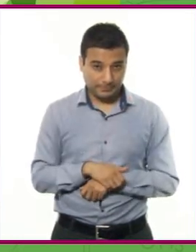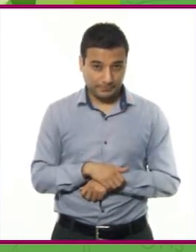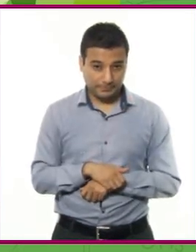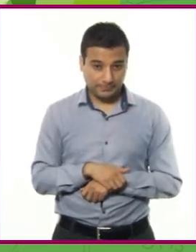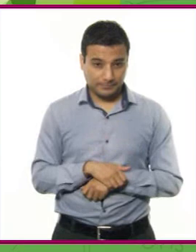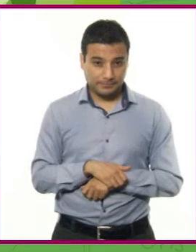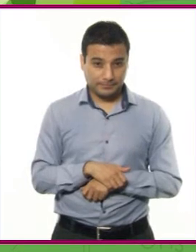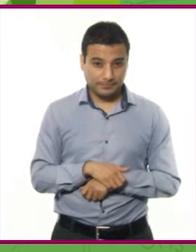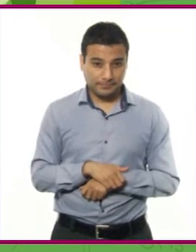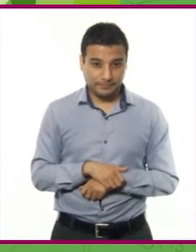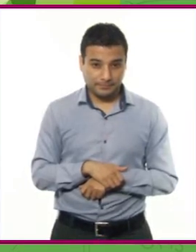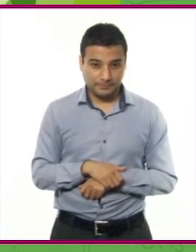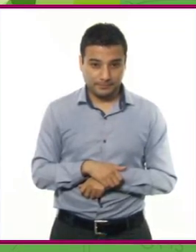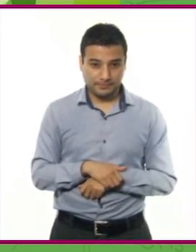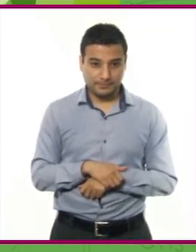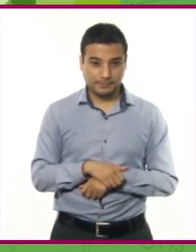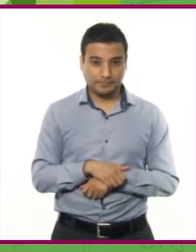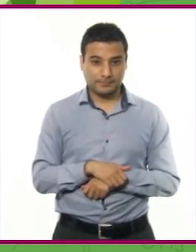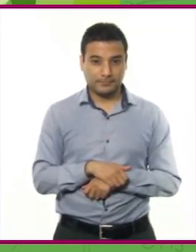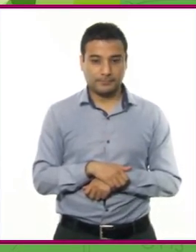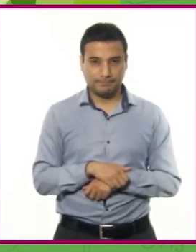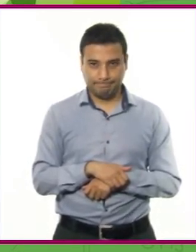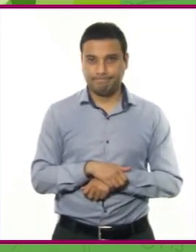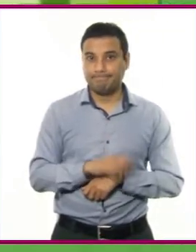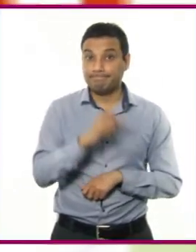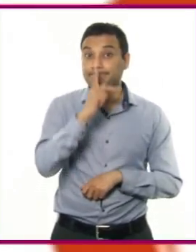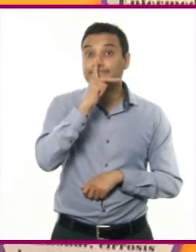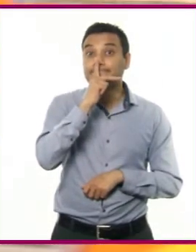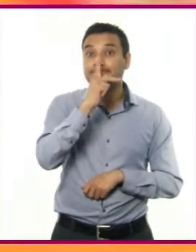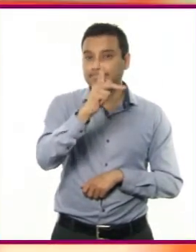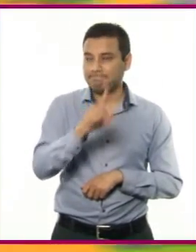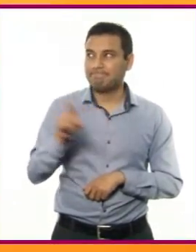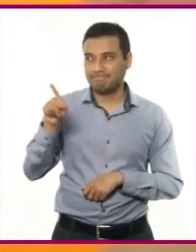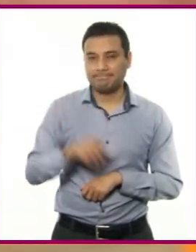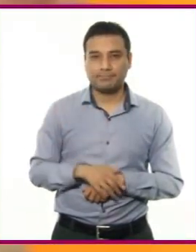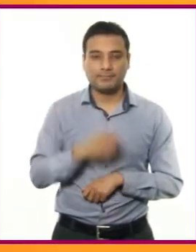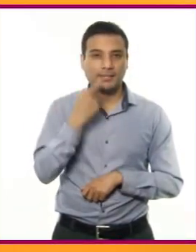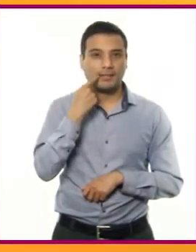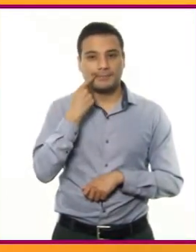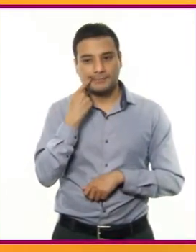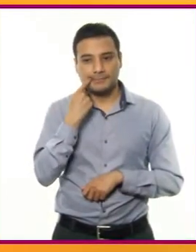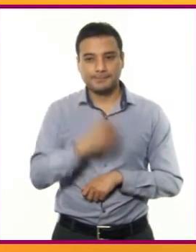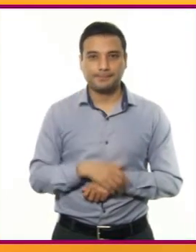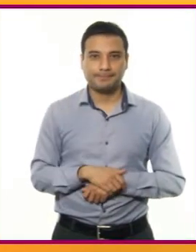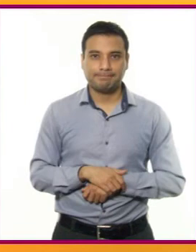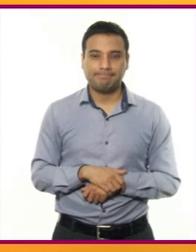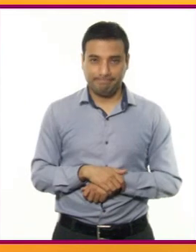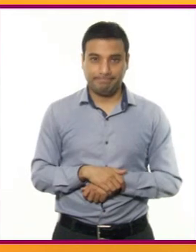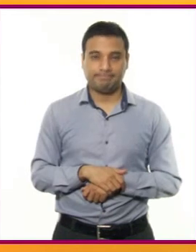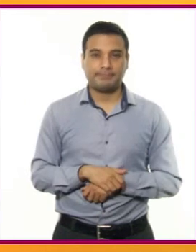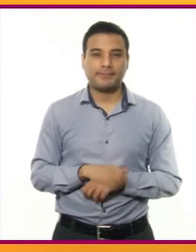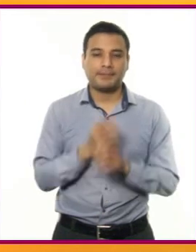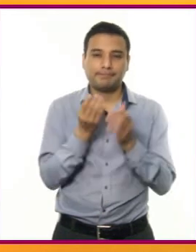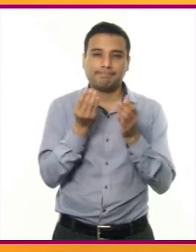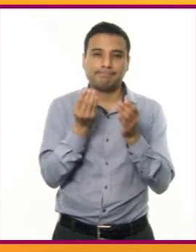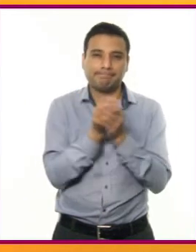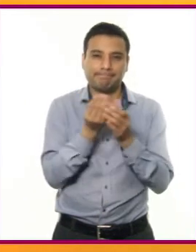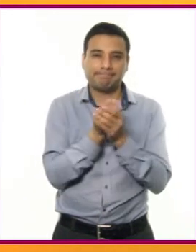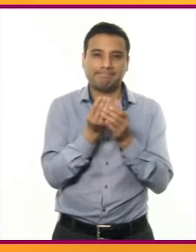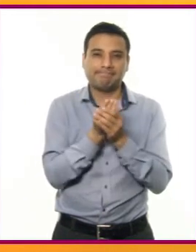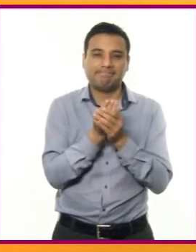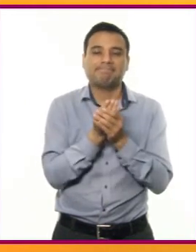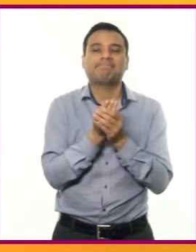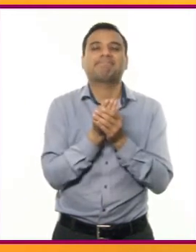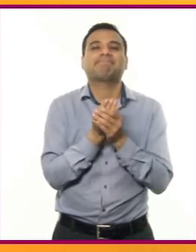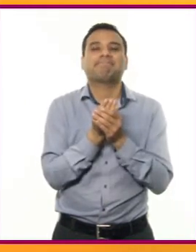Efectivamente, qué buen ojo tienen, la palabra es adicción. Como en cada sesión, me dio mucho gusto